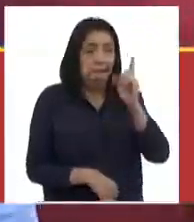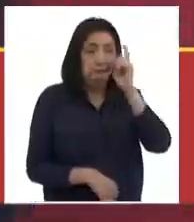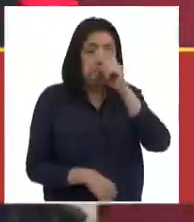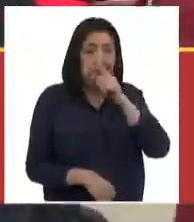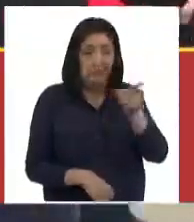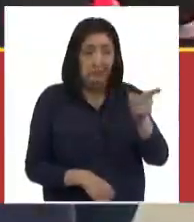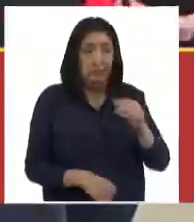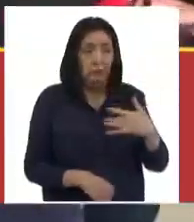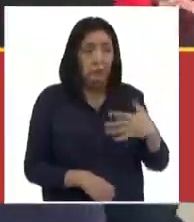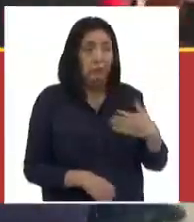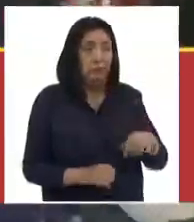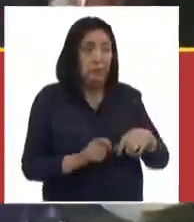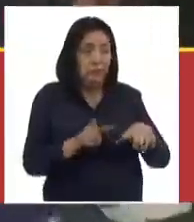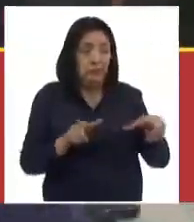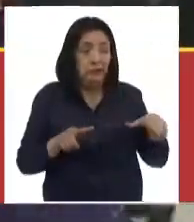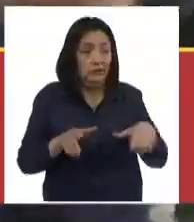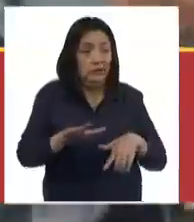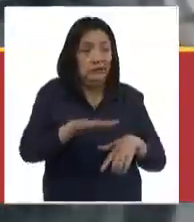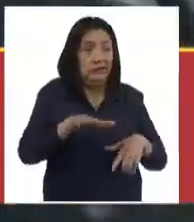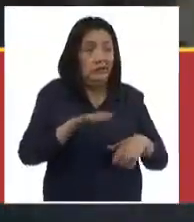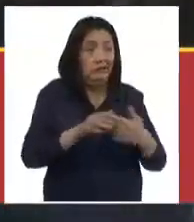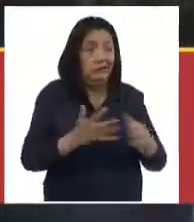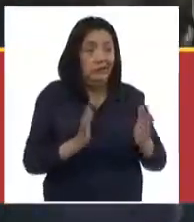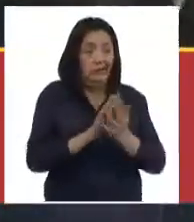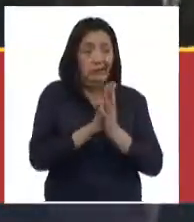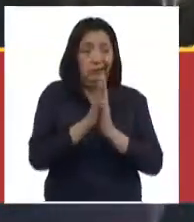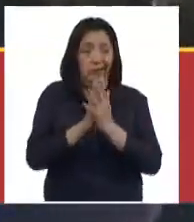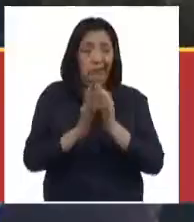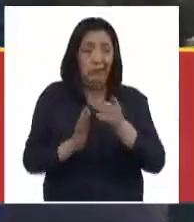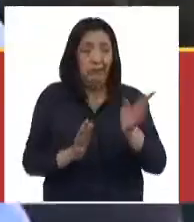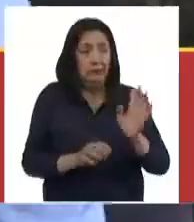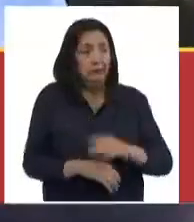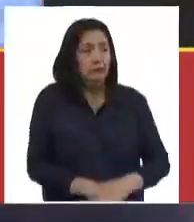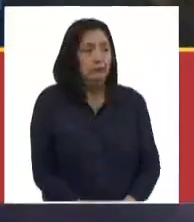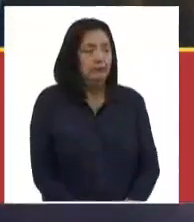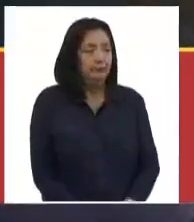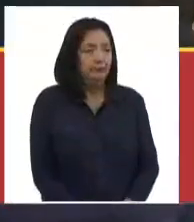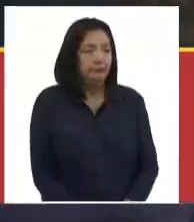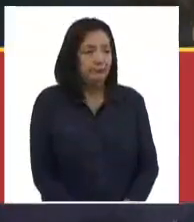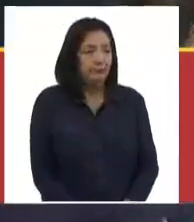difícil, tú estás en la zona en medio de toda esta aglomeración, finalmente.